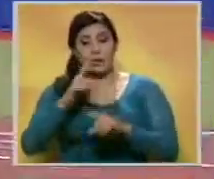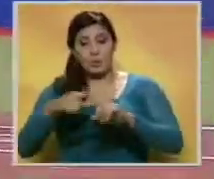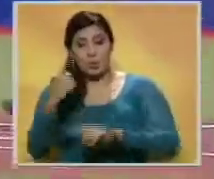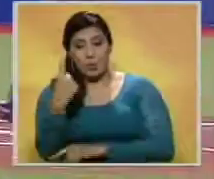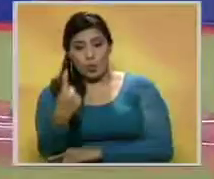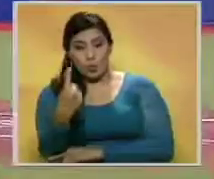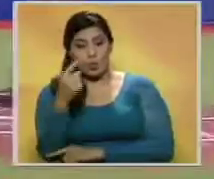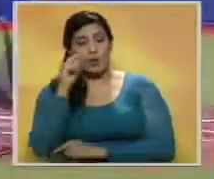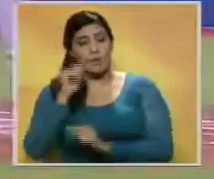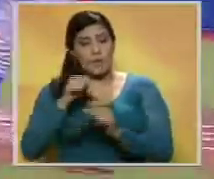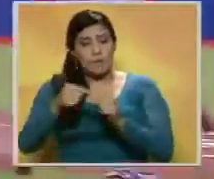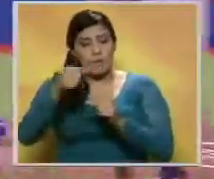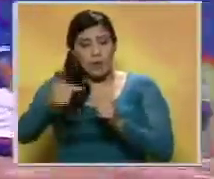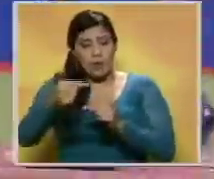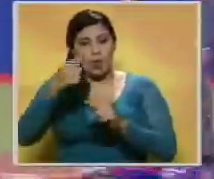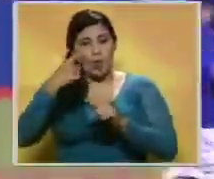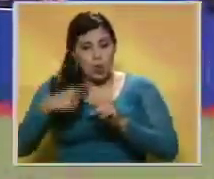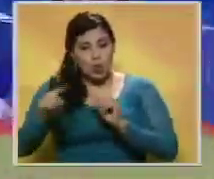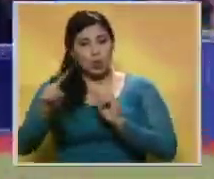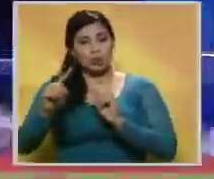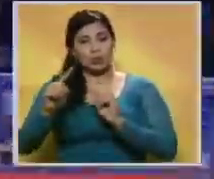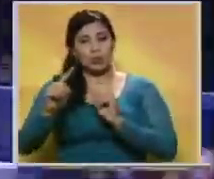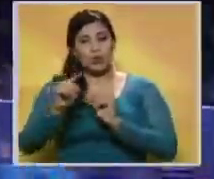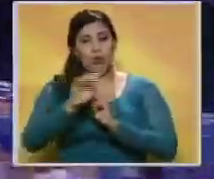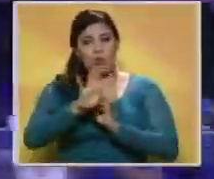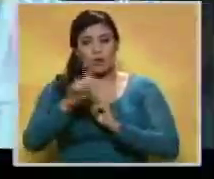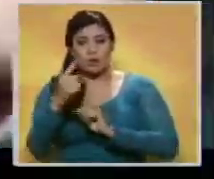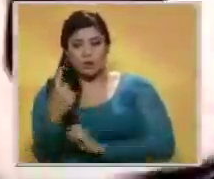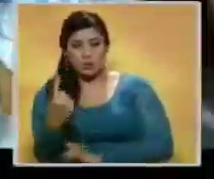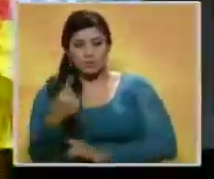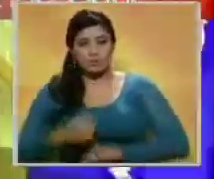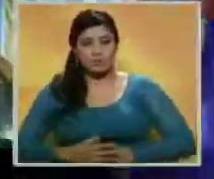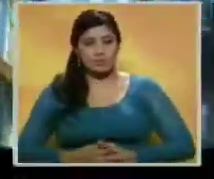4-1 con anotada y Elvis Andrews de 4-1.